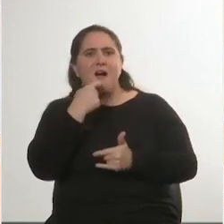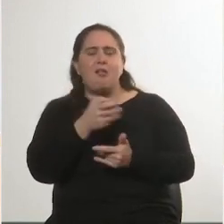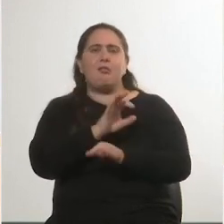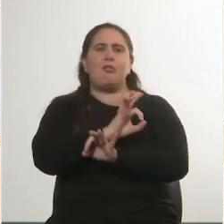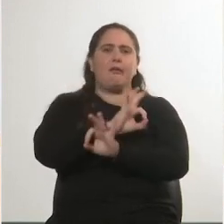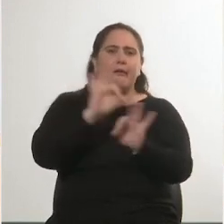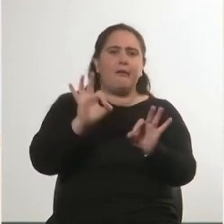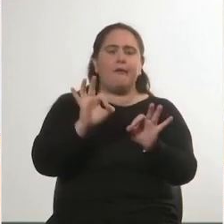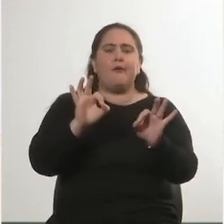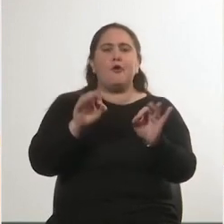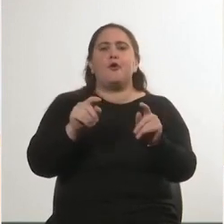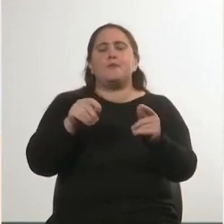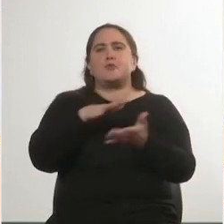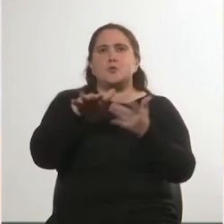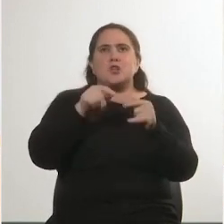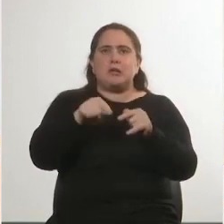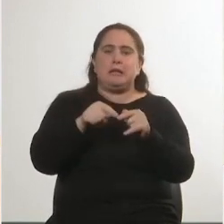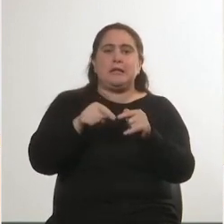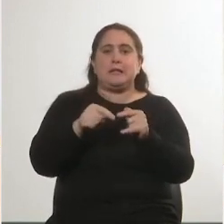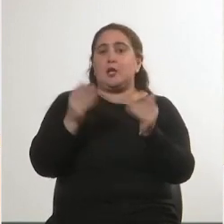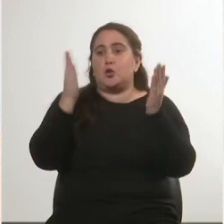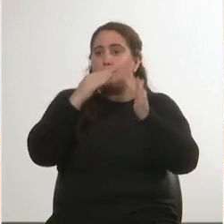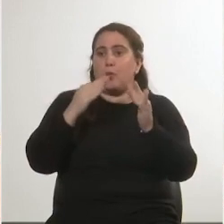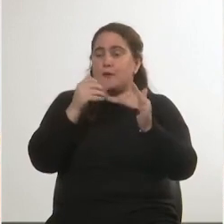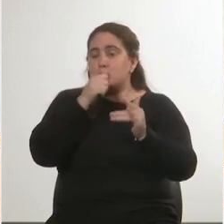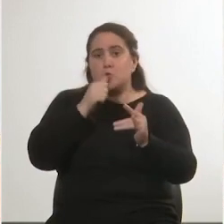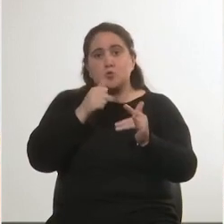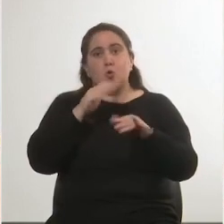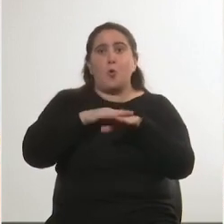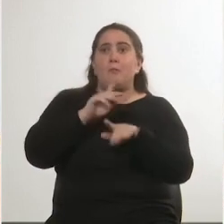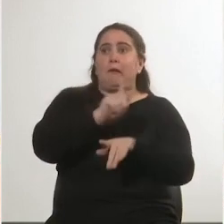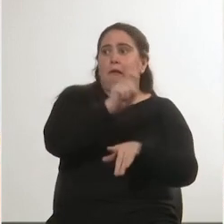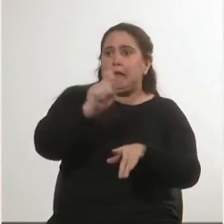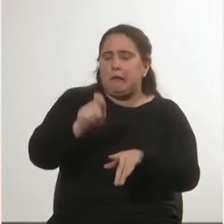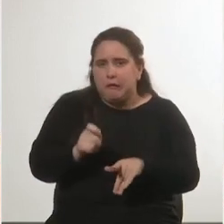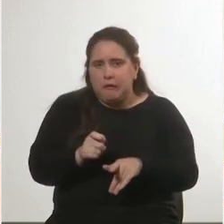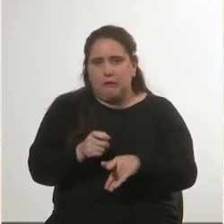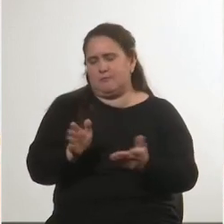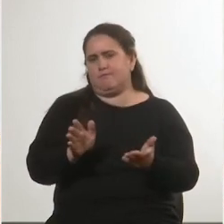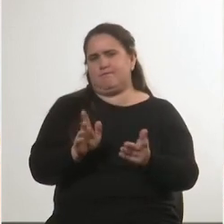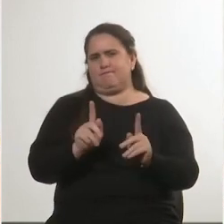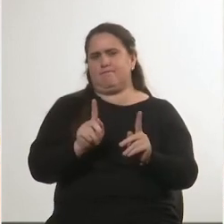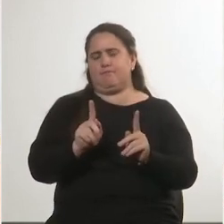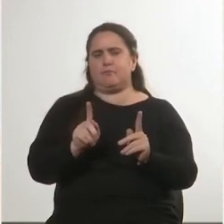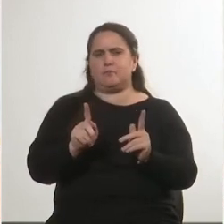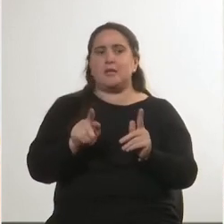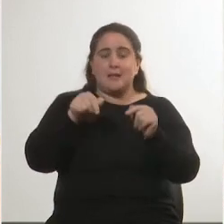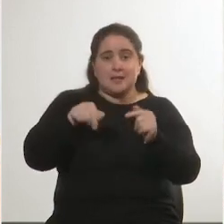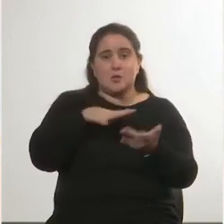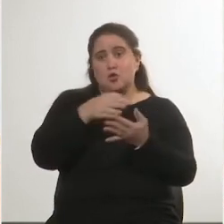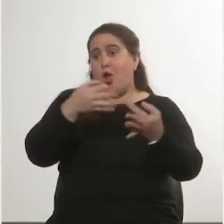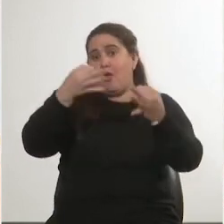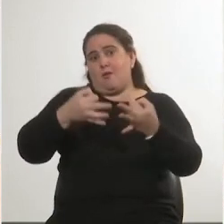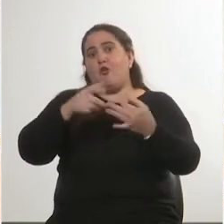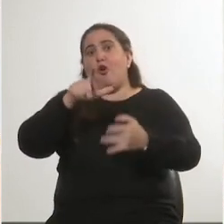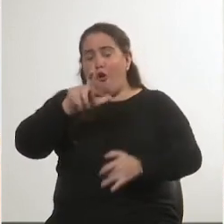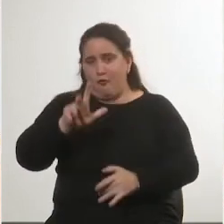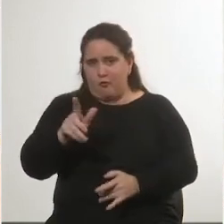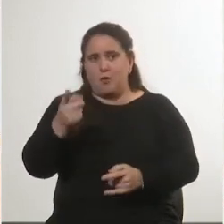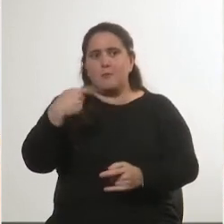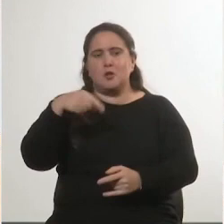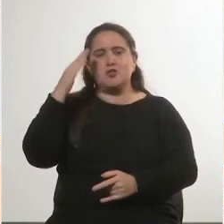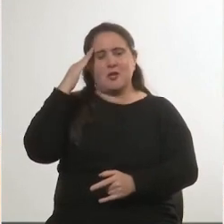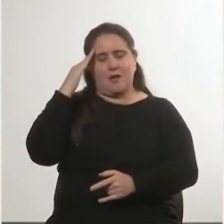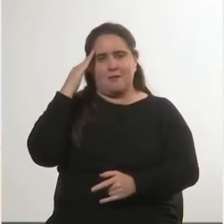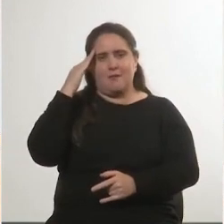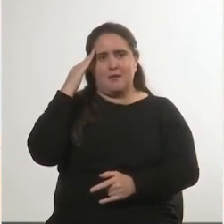necesaria para enfrentar una situación como esta, que por supuesto es excepcional, pero que sabemos